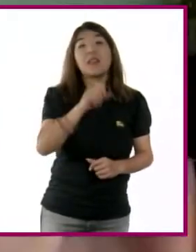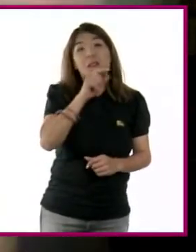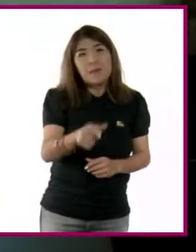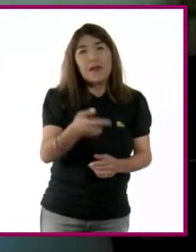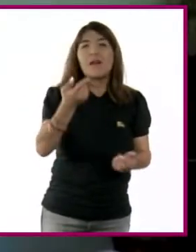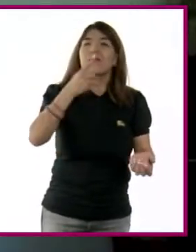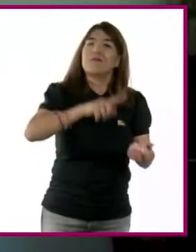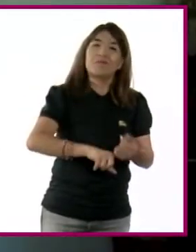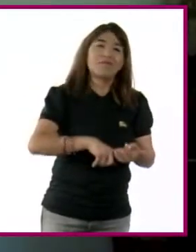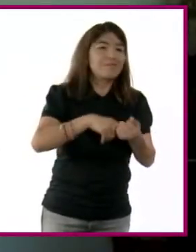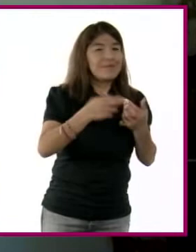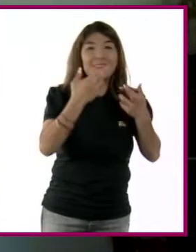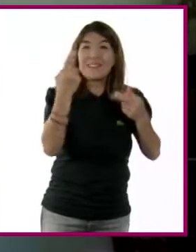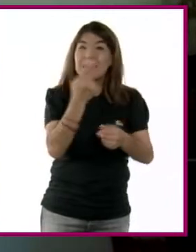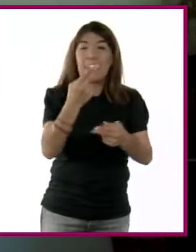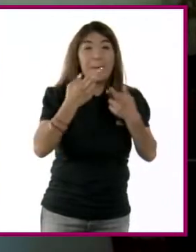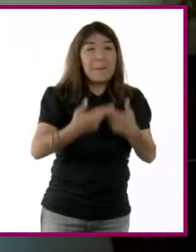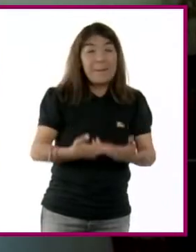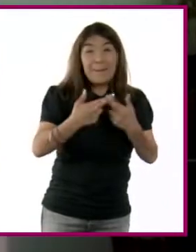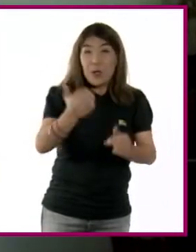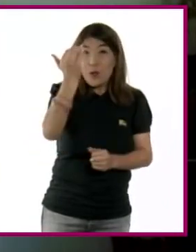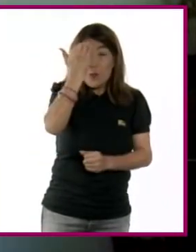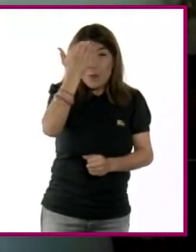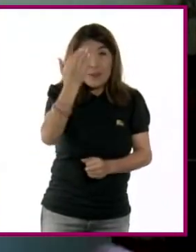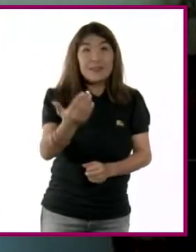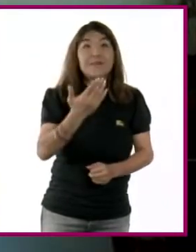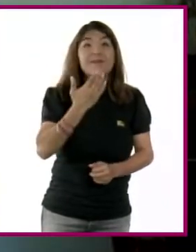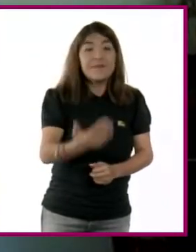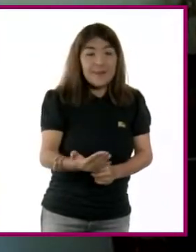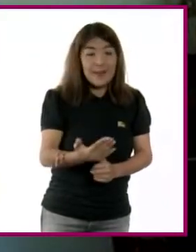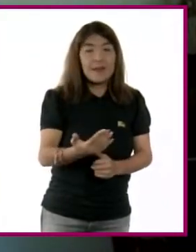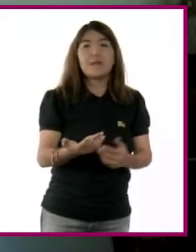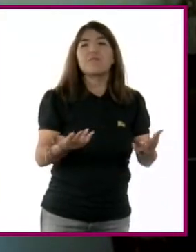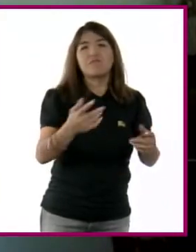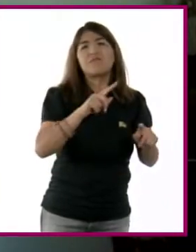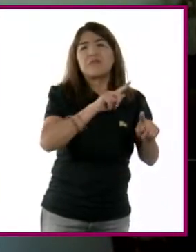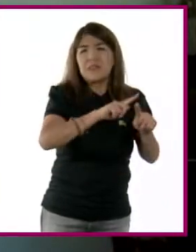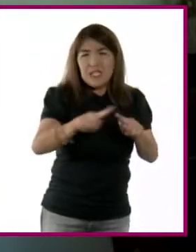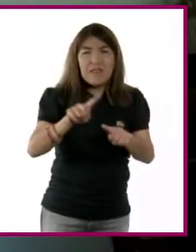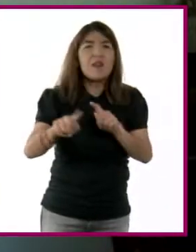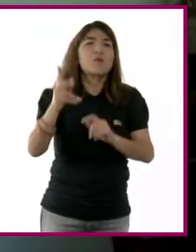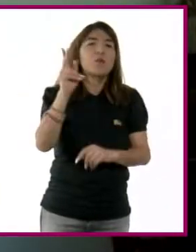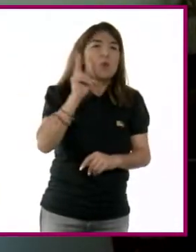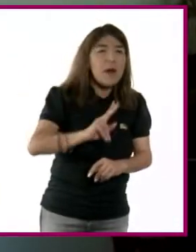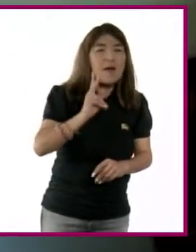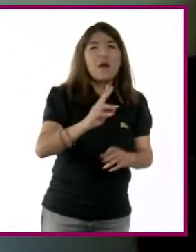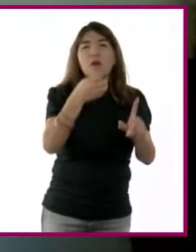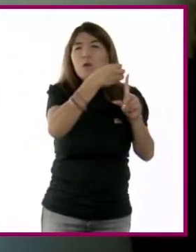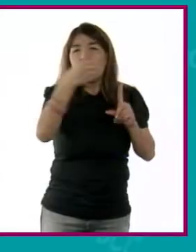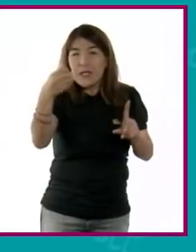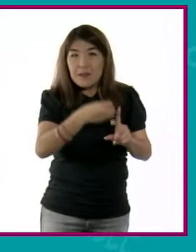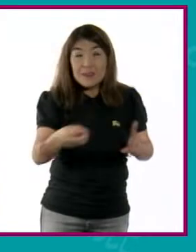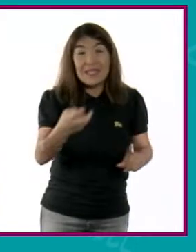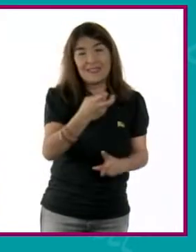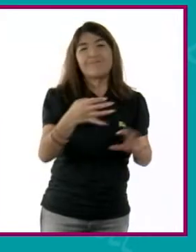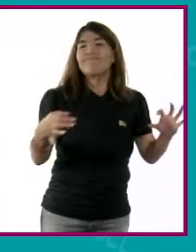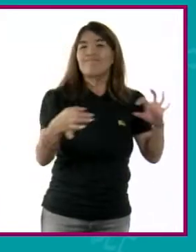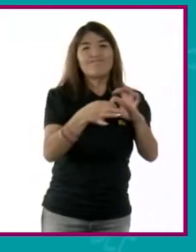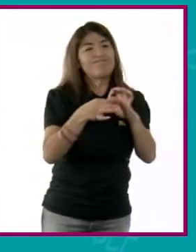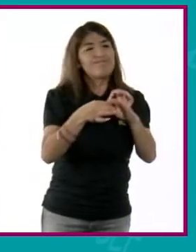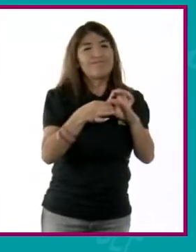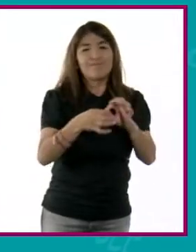conocimiento, ¿no? Porque las proposiciones lógicas pueden ser de cualquier índole. Entonces ahí hay un vínculo muy fuerte.